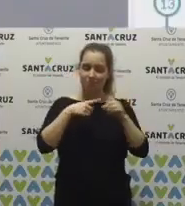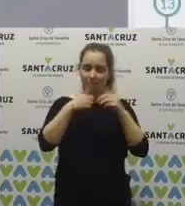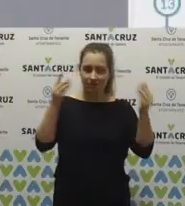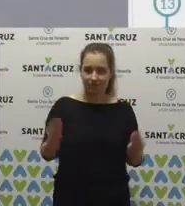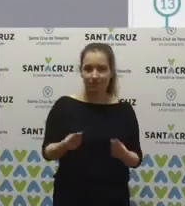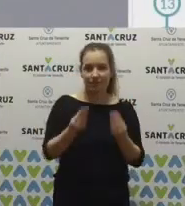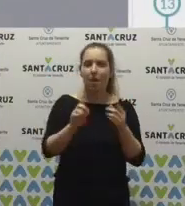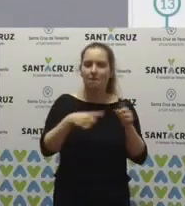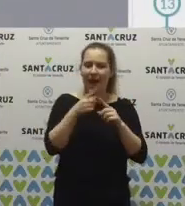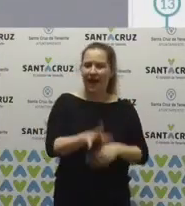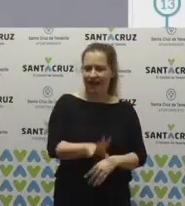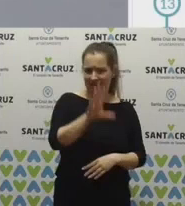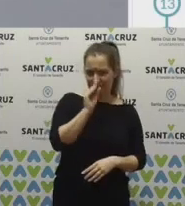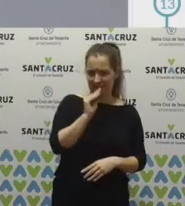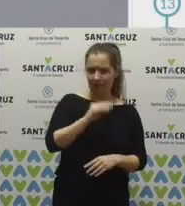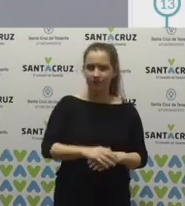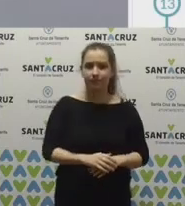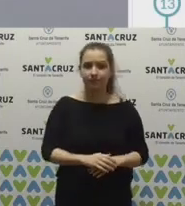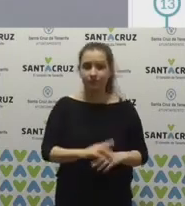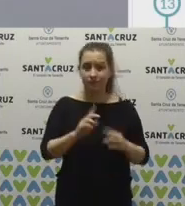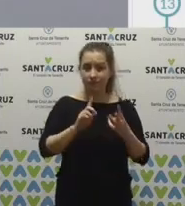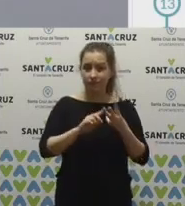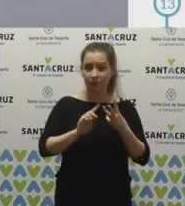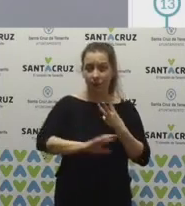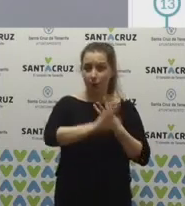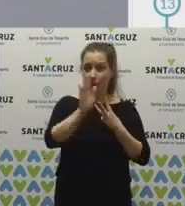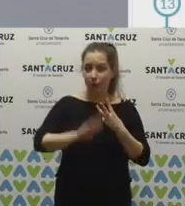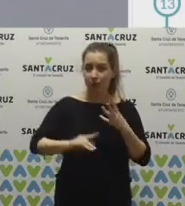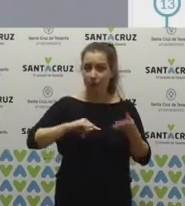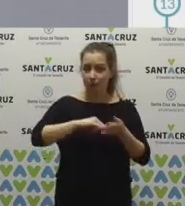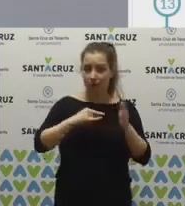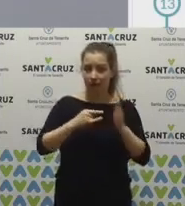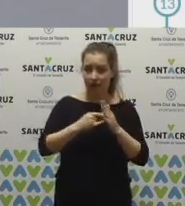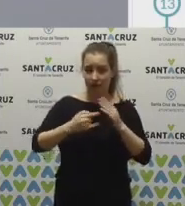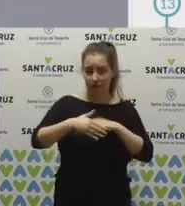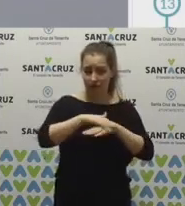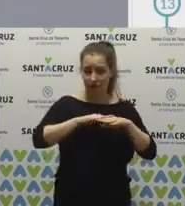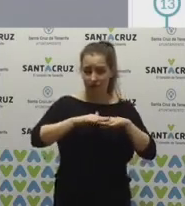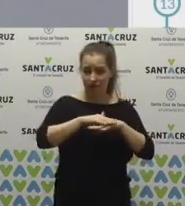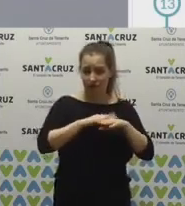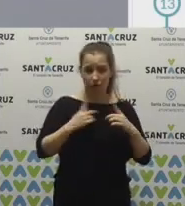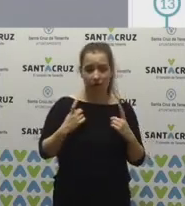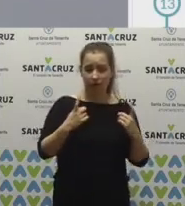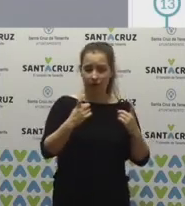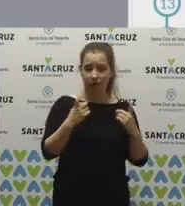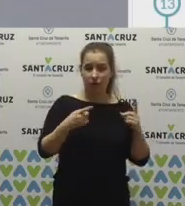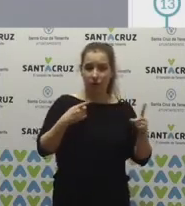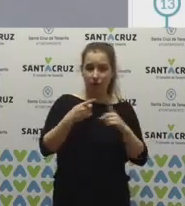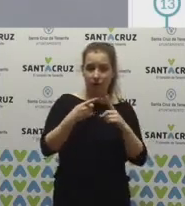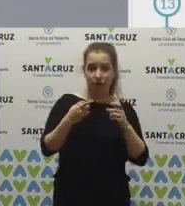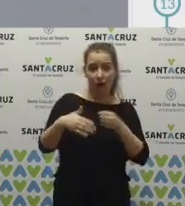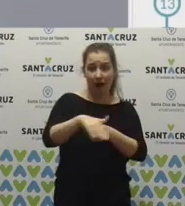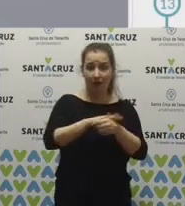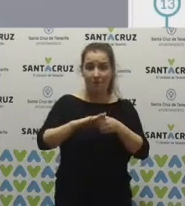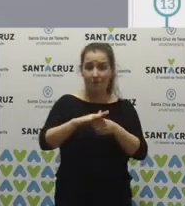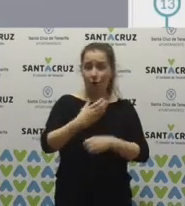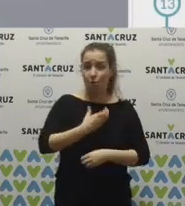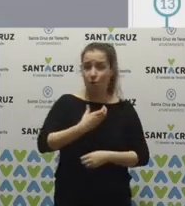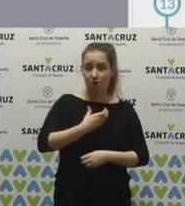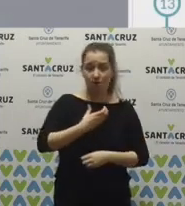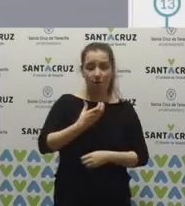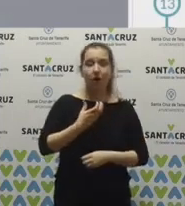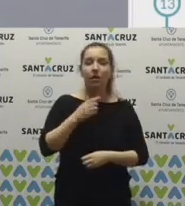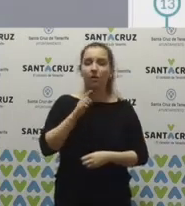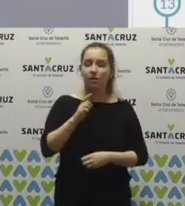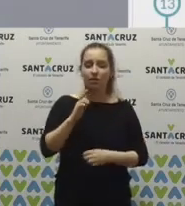gestionar los mecanismos administrativos y financieros necesarios para garantizar desde el ámbito municipal la atención psicológica de las personas más vulnerables